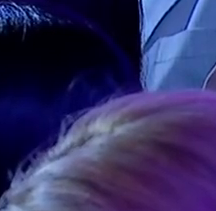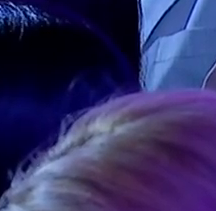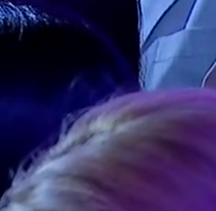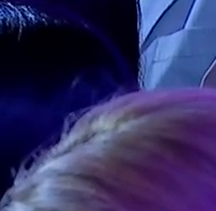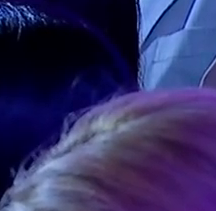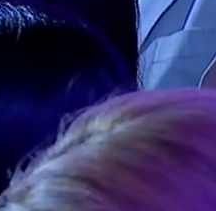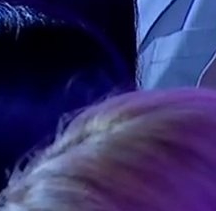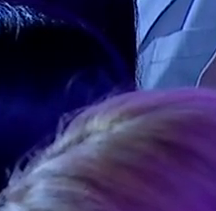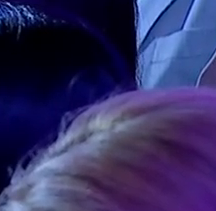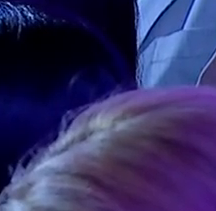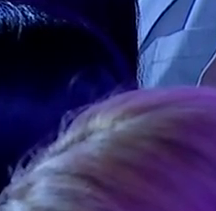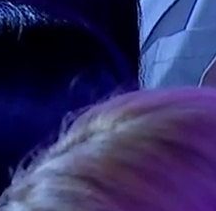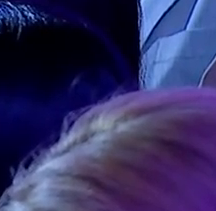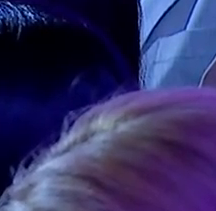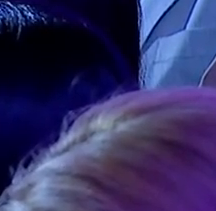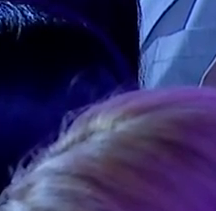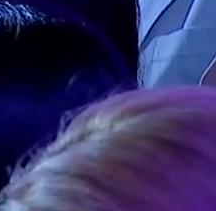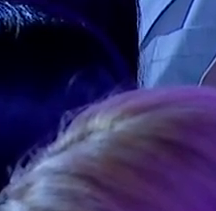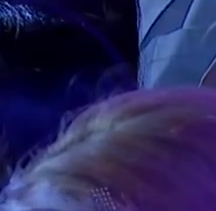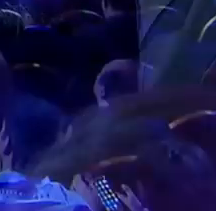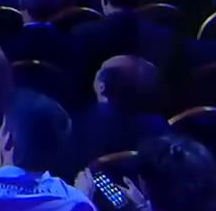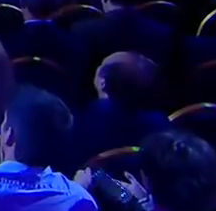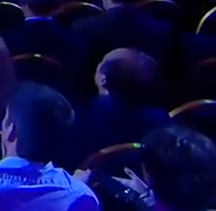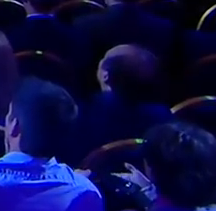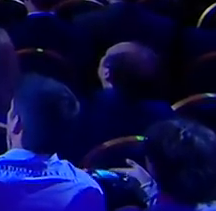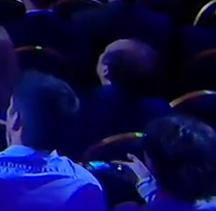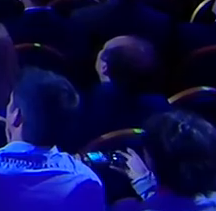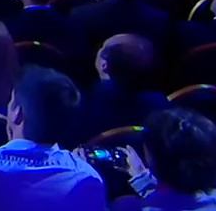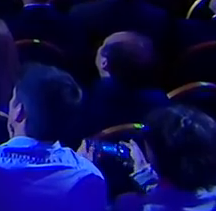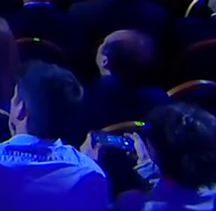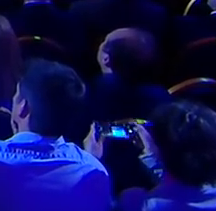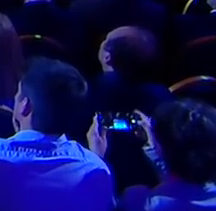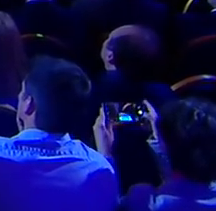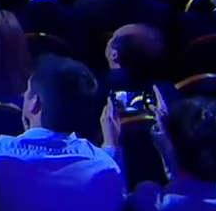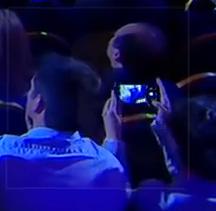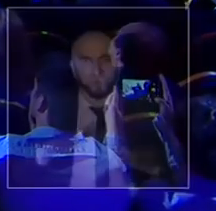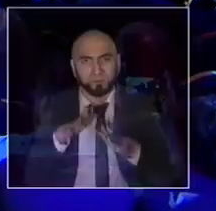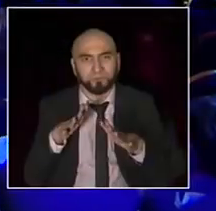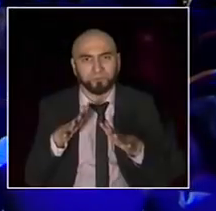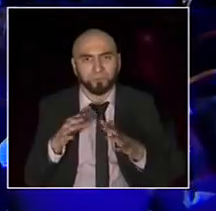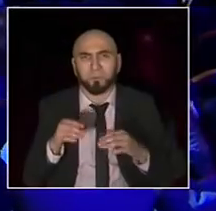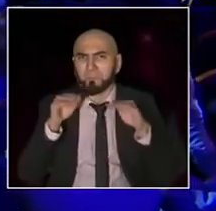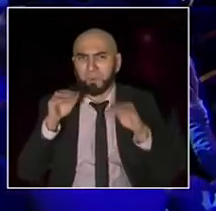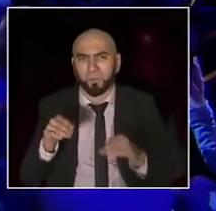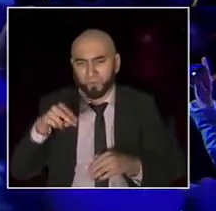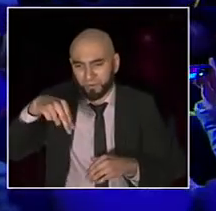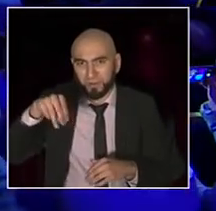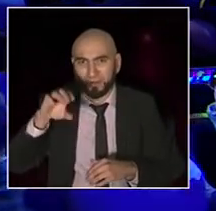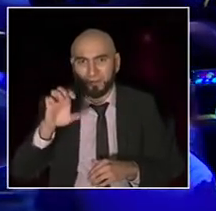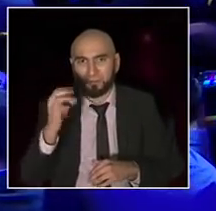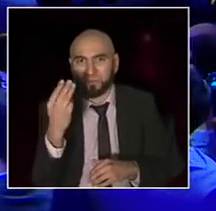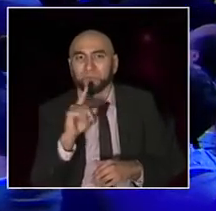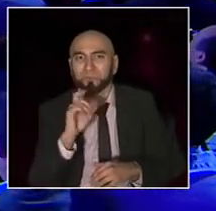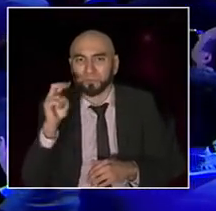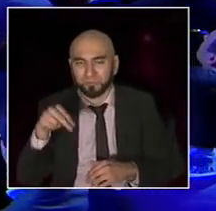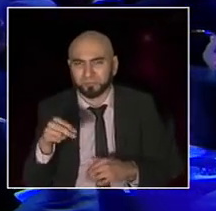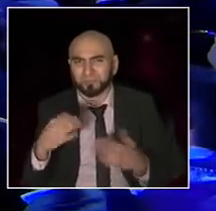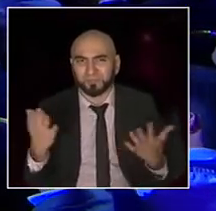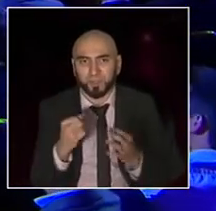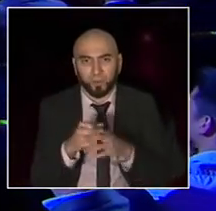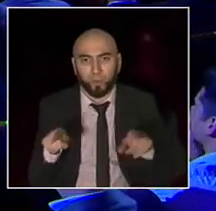de satisfacción. Porque es un esfuerzo por, como lo dijo Newton, subirnos sobre los hombros